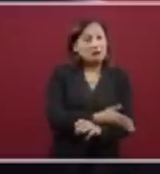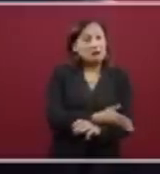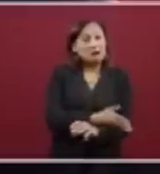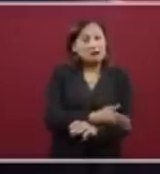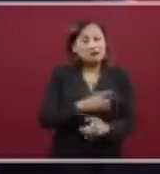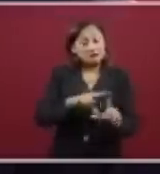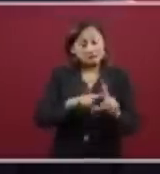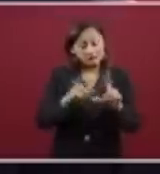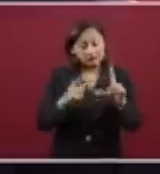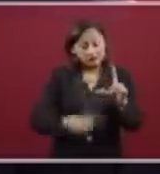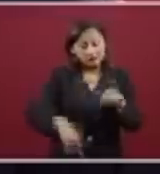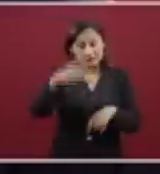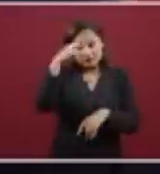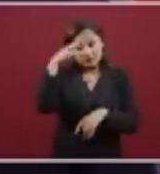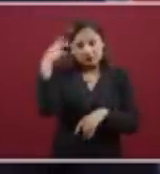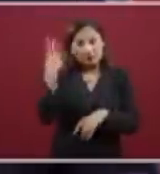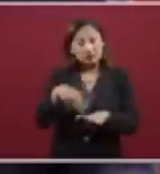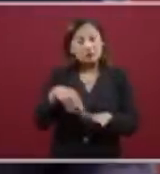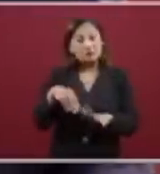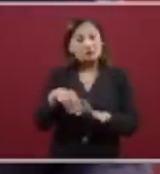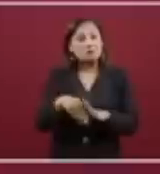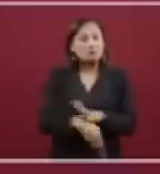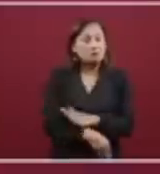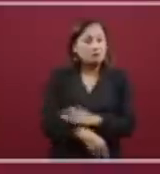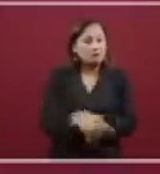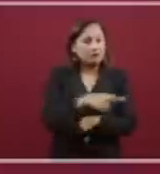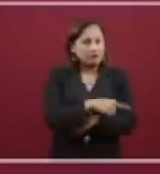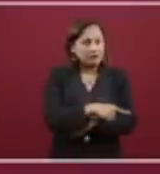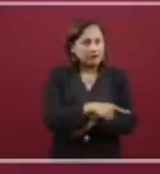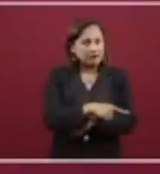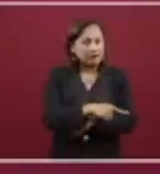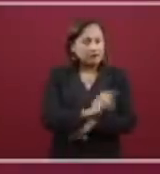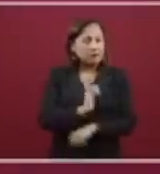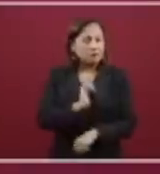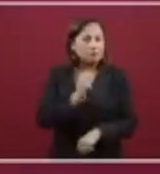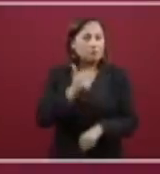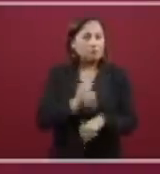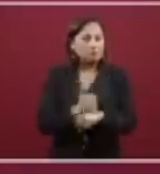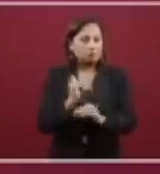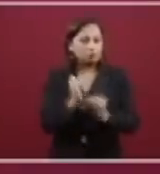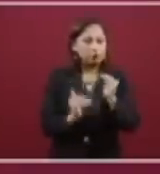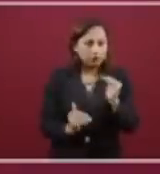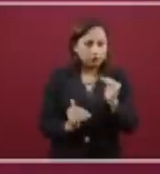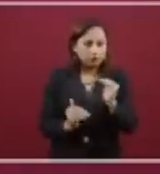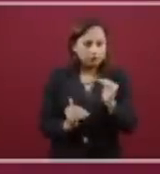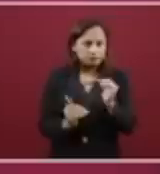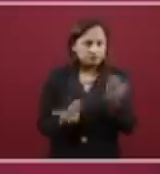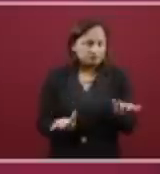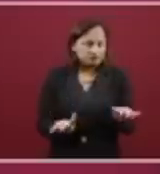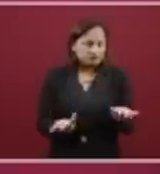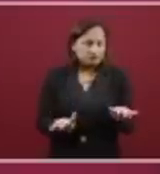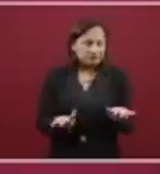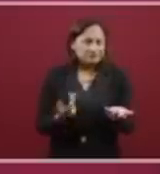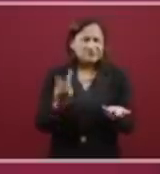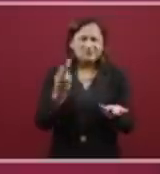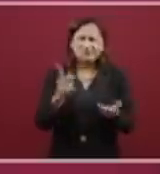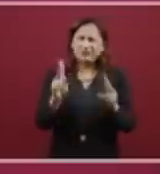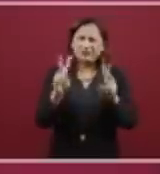es el padre de la desigualdad moderna entonces pero ese es otro asunto